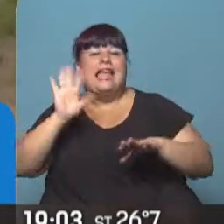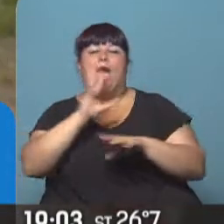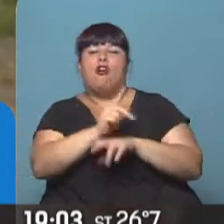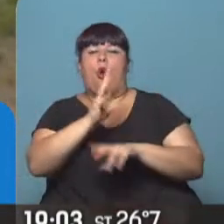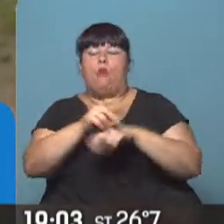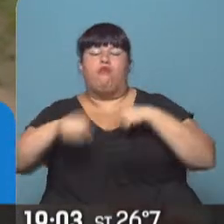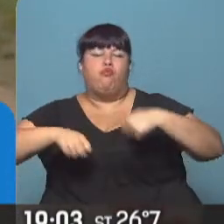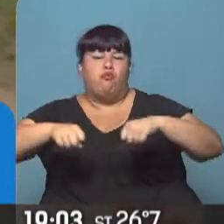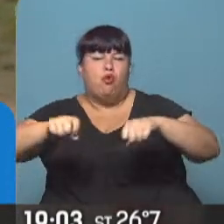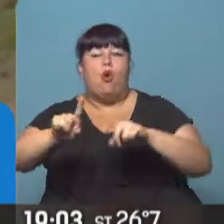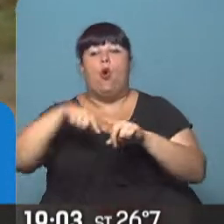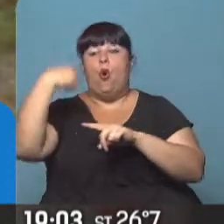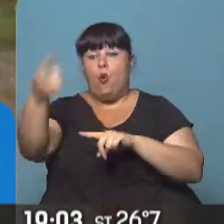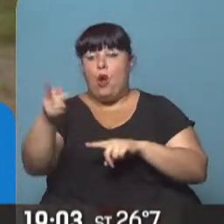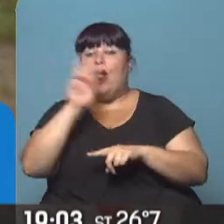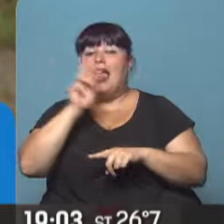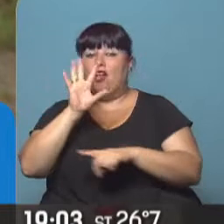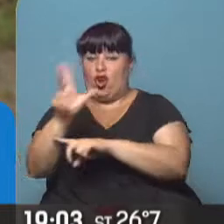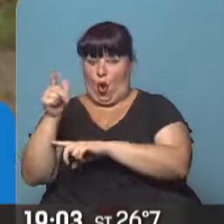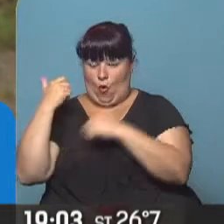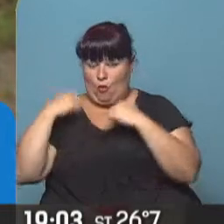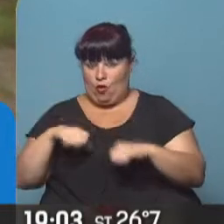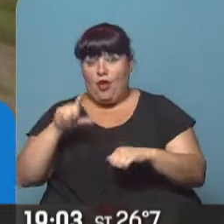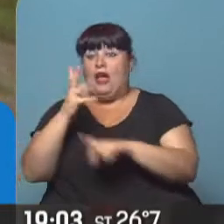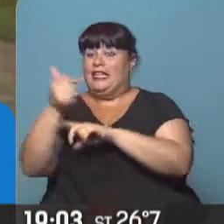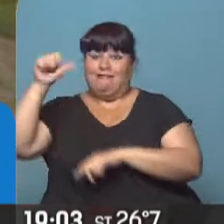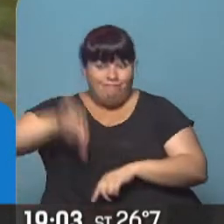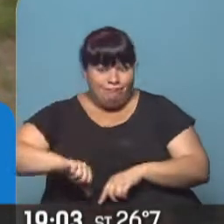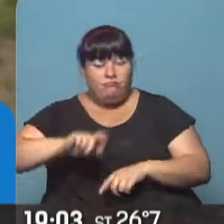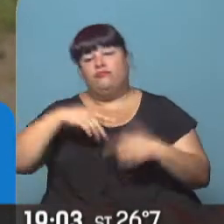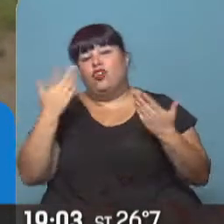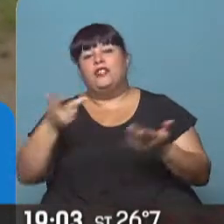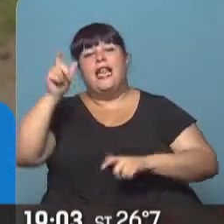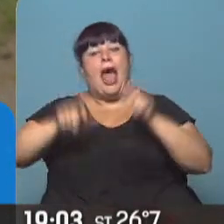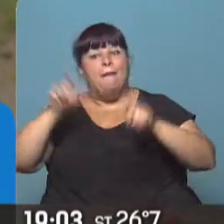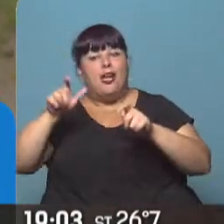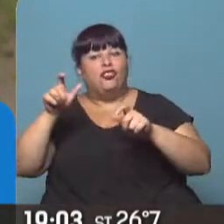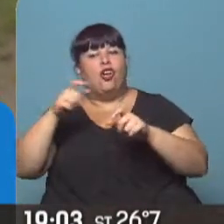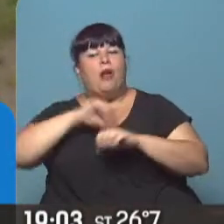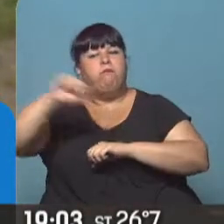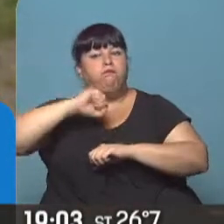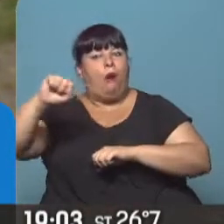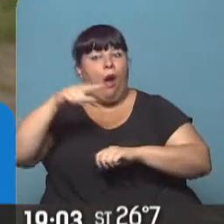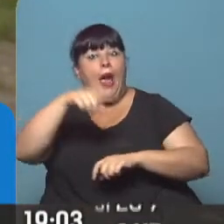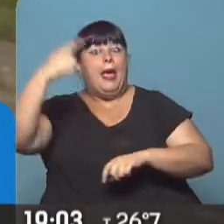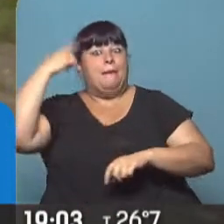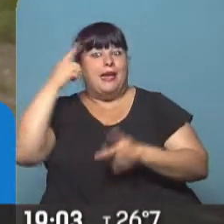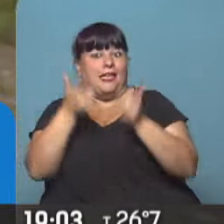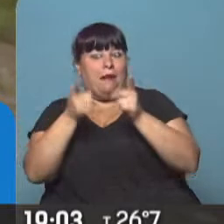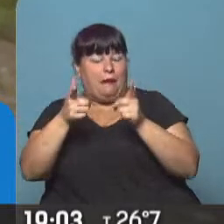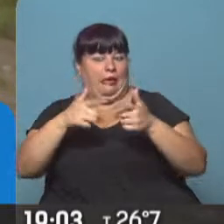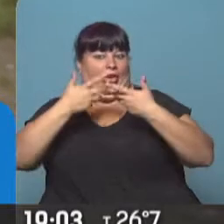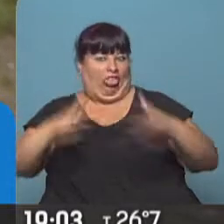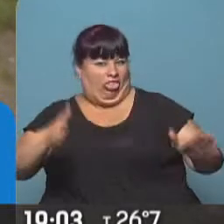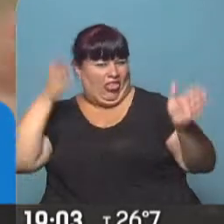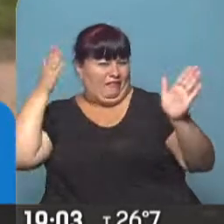aparece en la otra cuadra a una chica y no le pudieron hogar entonces la gente tiró dos cohetes y pensaron gran tiras y